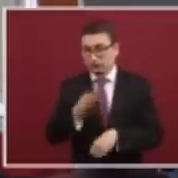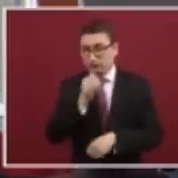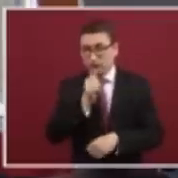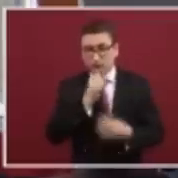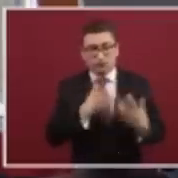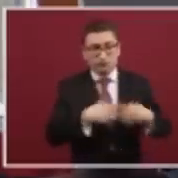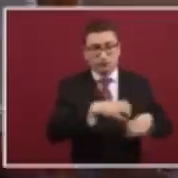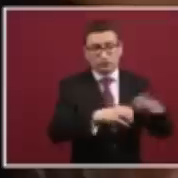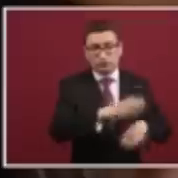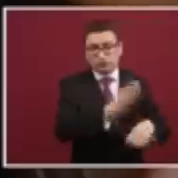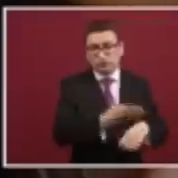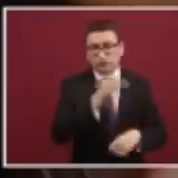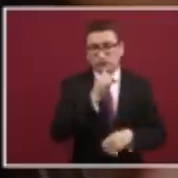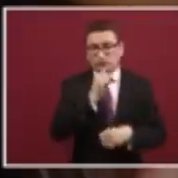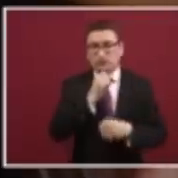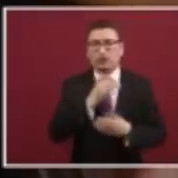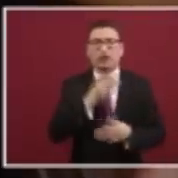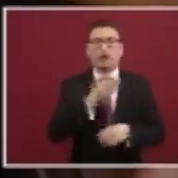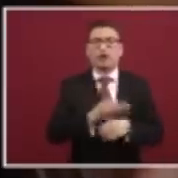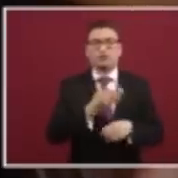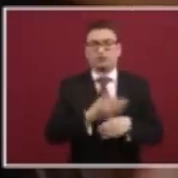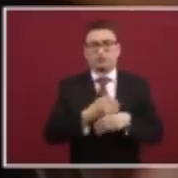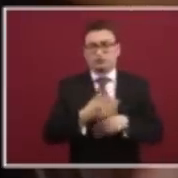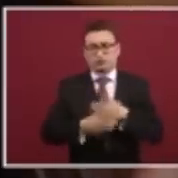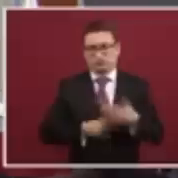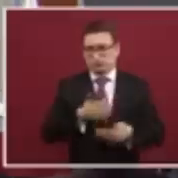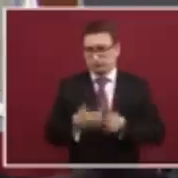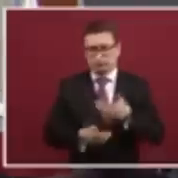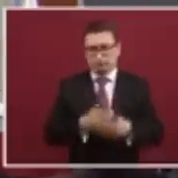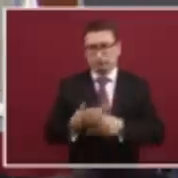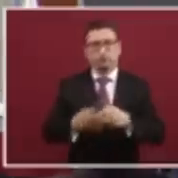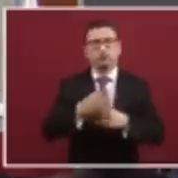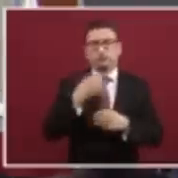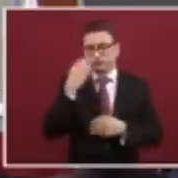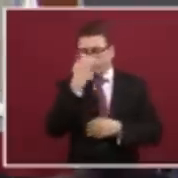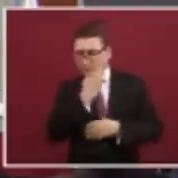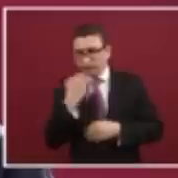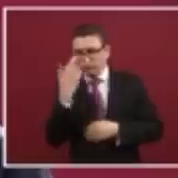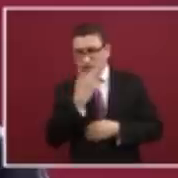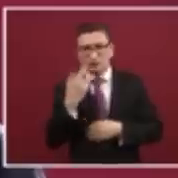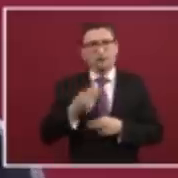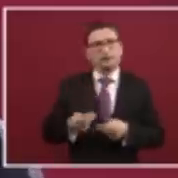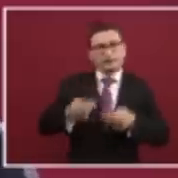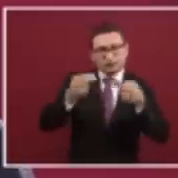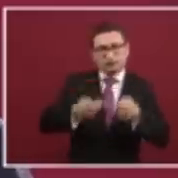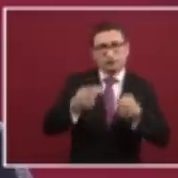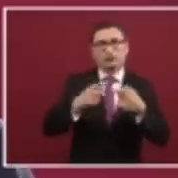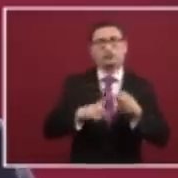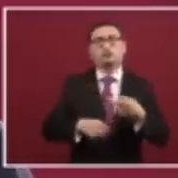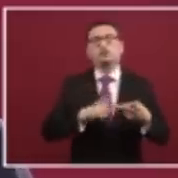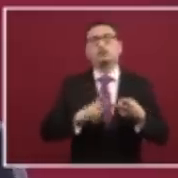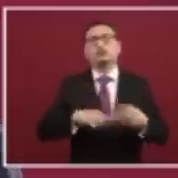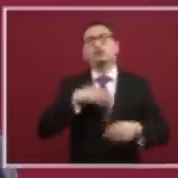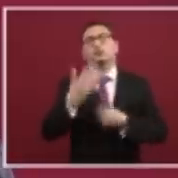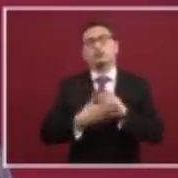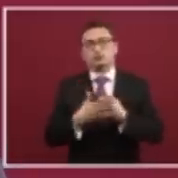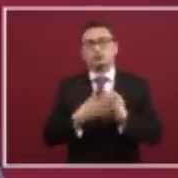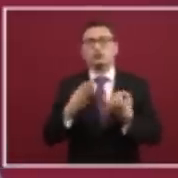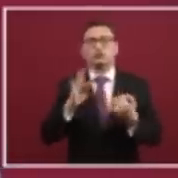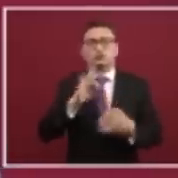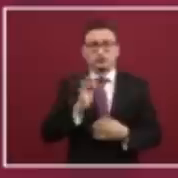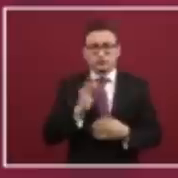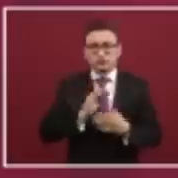empresas farmacéuticas. Insisto, es todavía muy temprano, es un proceso que está en deliberación, okay, tanto en la parte de negociación como en su momento en la parte